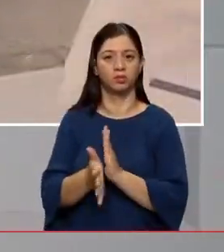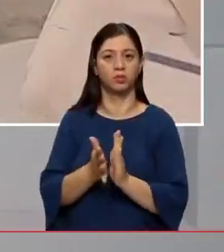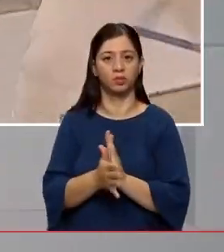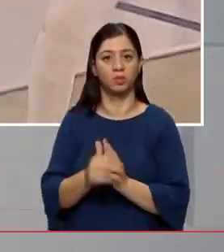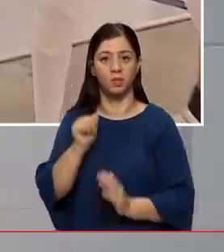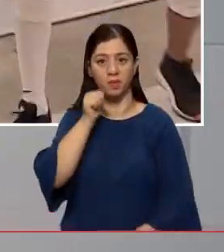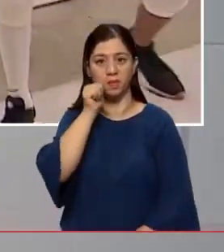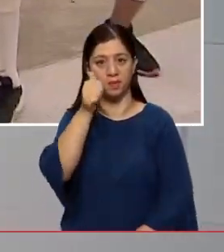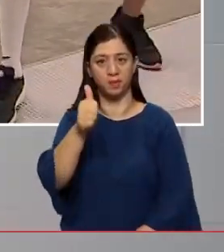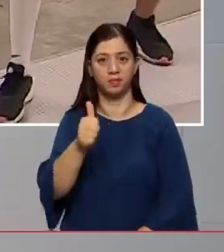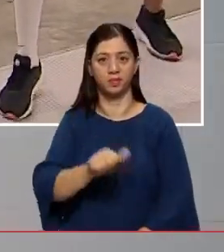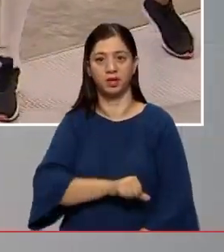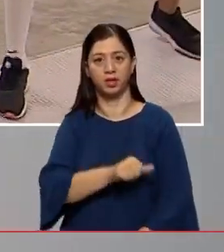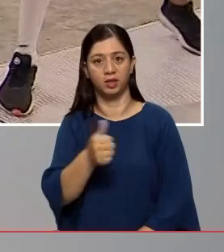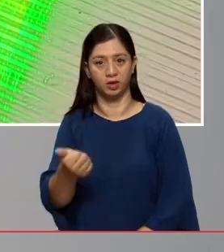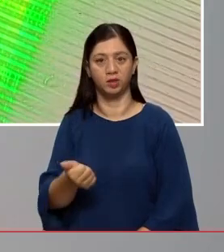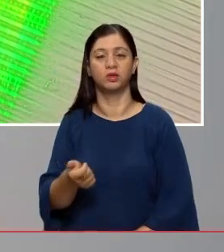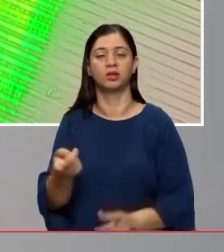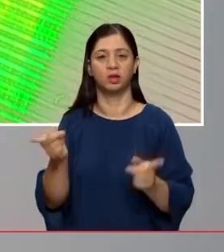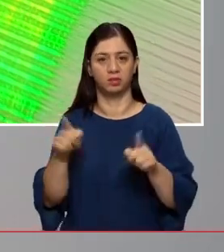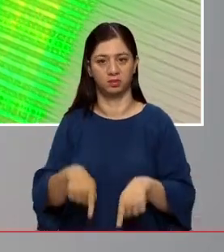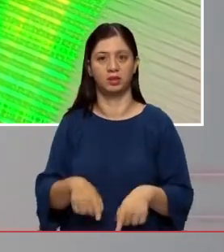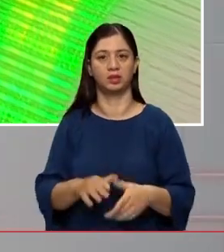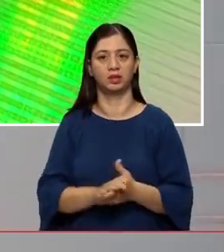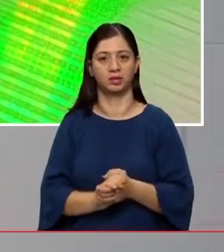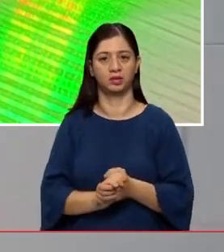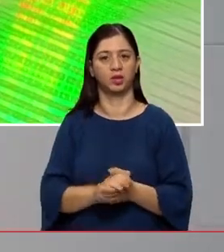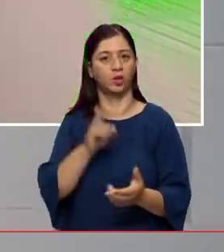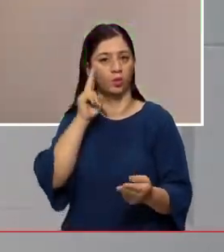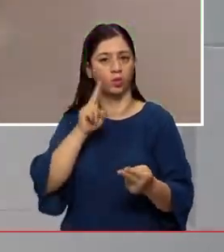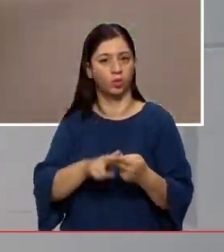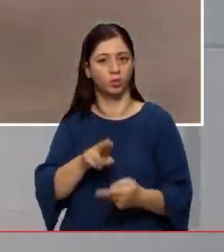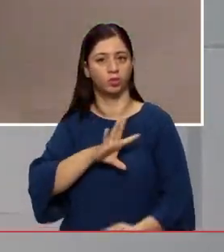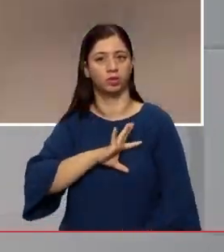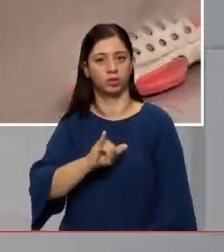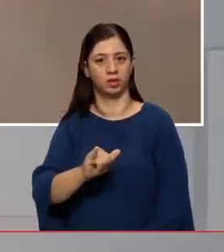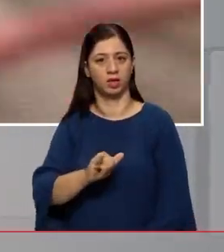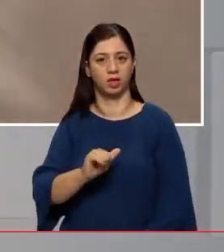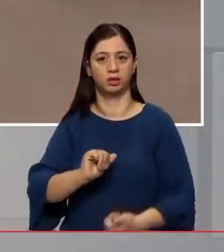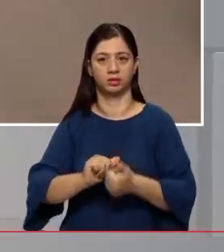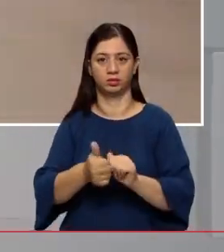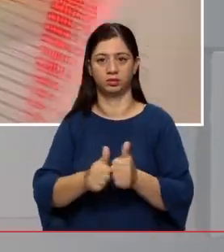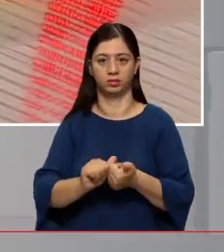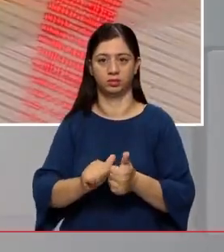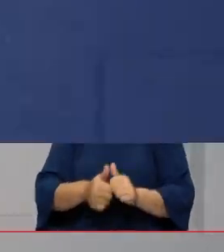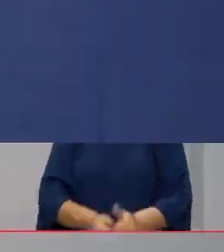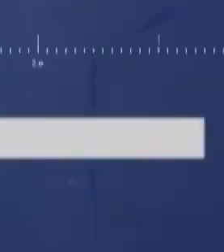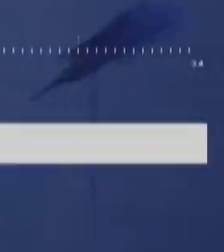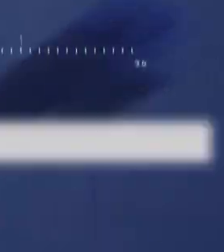debut mañana y otros, claro que sí, para conocer a Cali, Ciudad Deportiva.